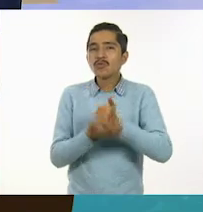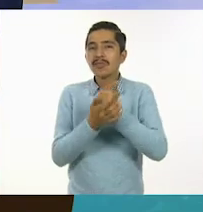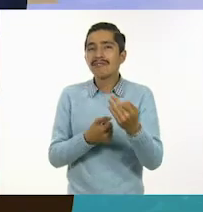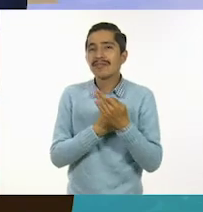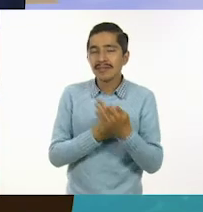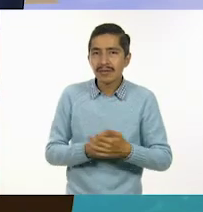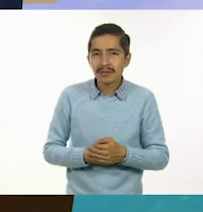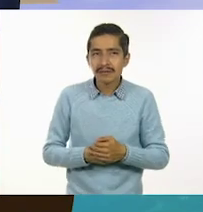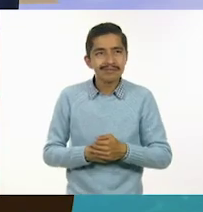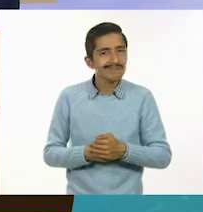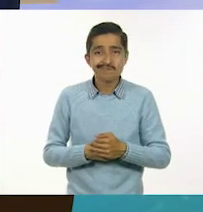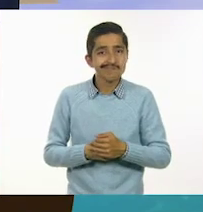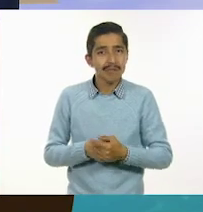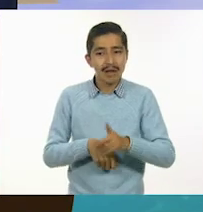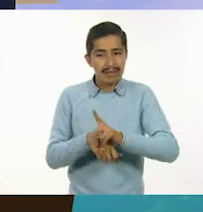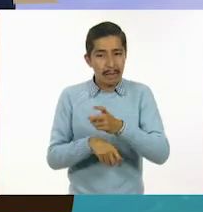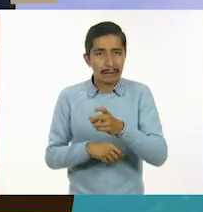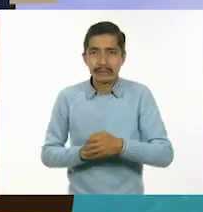sabes? No.